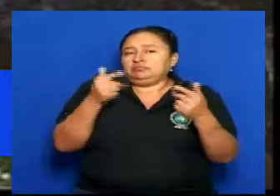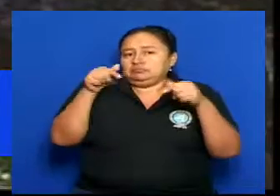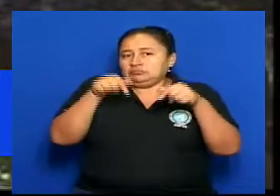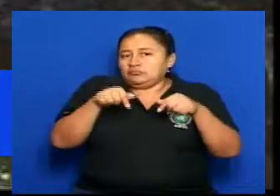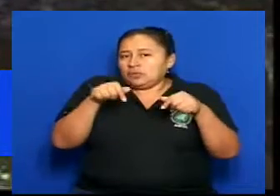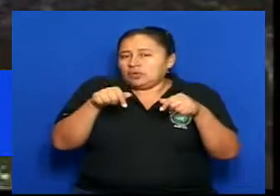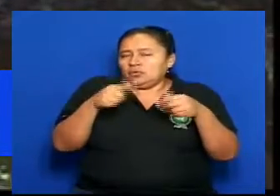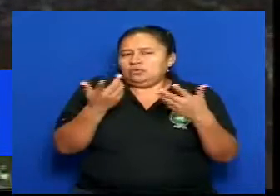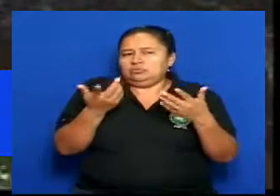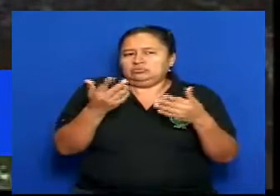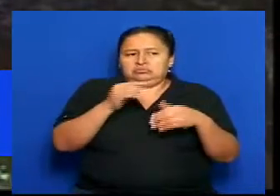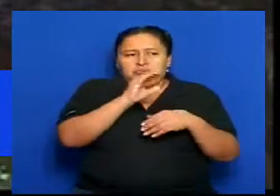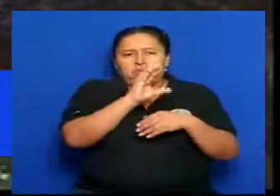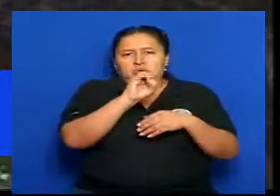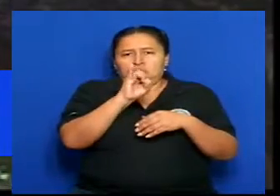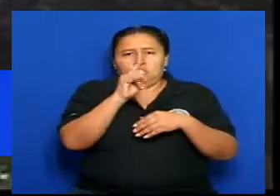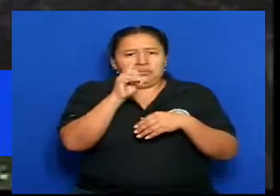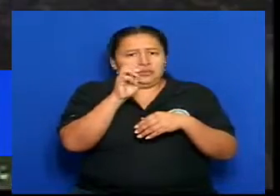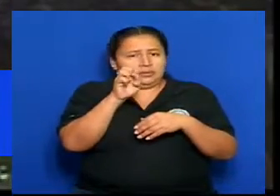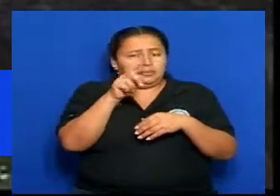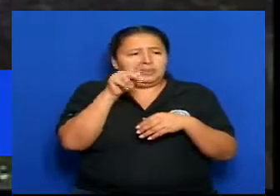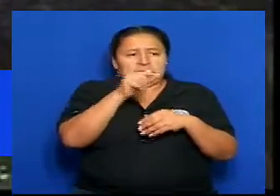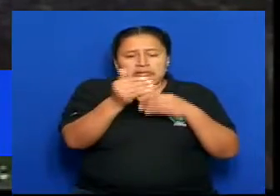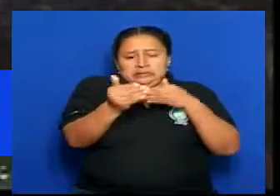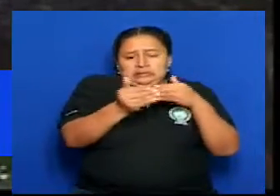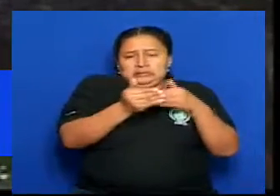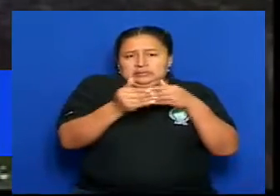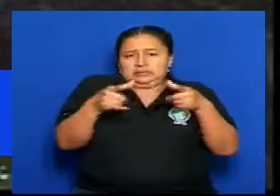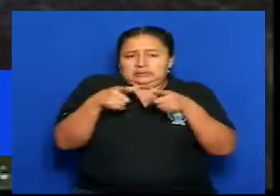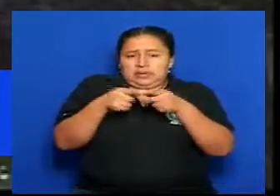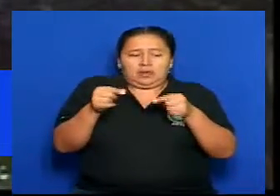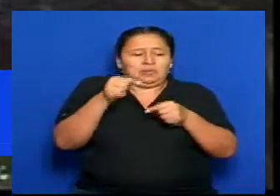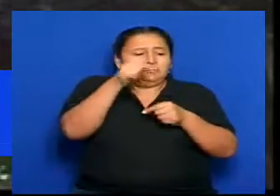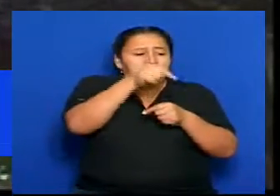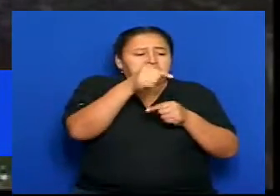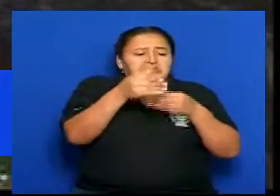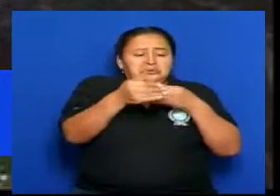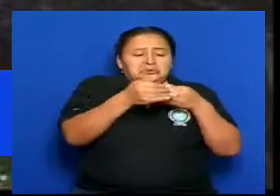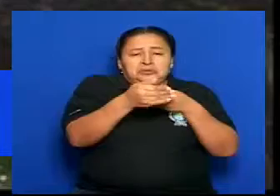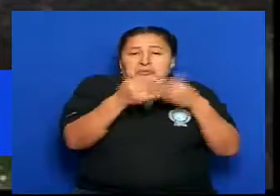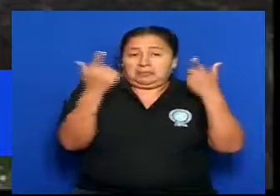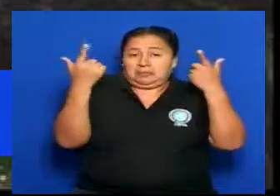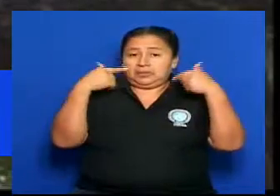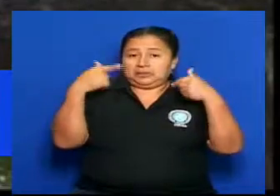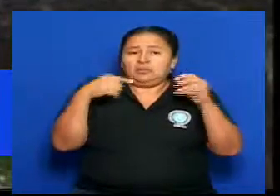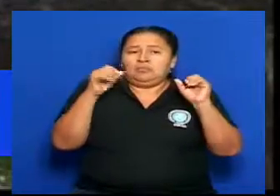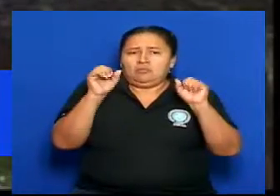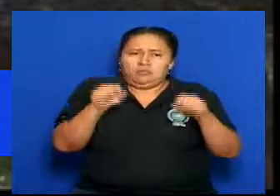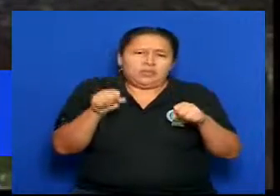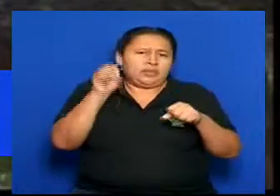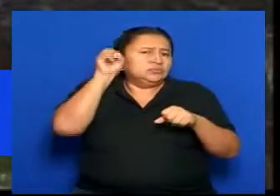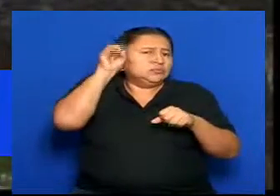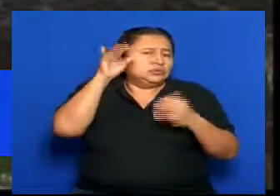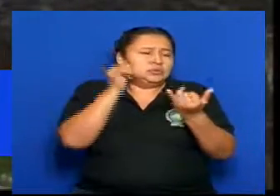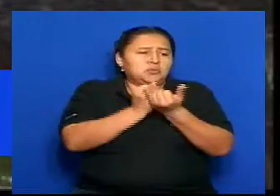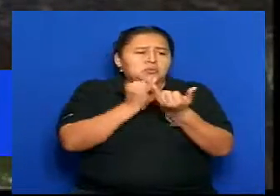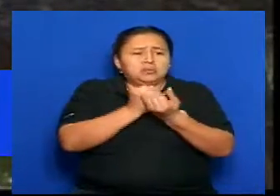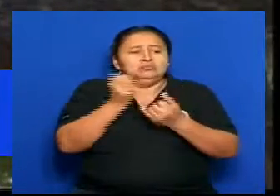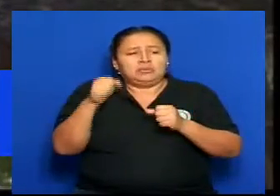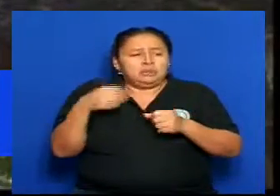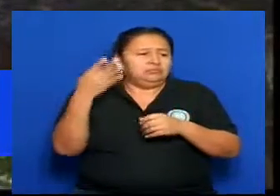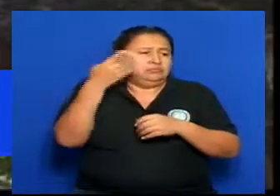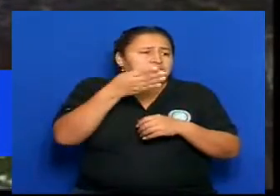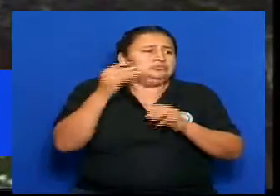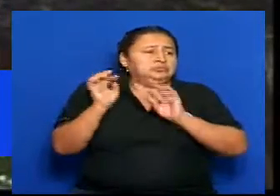pp que está a escasos minutos de managua al orilla de la ciudad de más allá pueda ser un atractivo turístico y que se le vida al